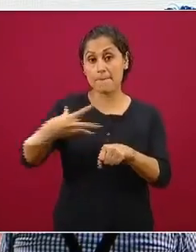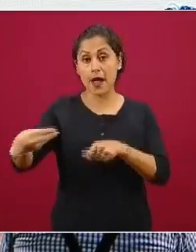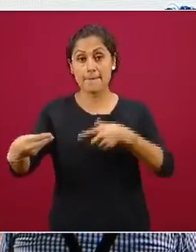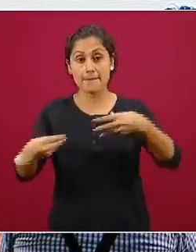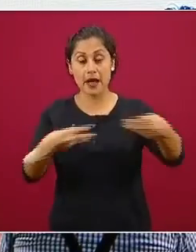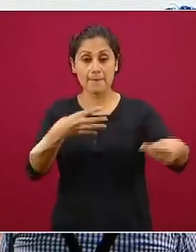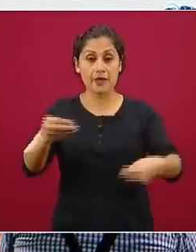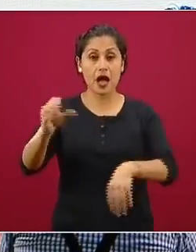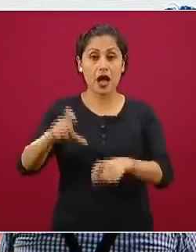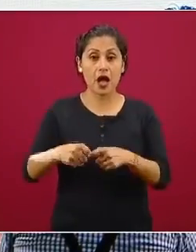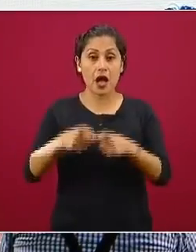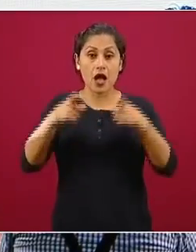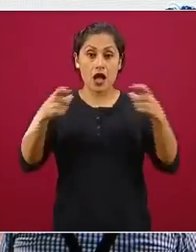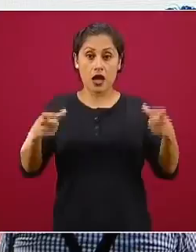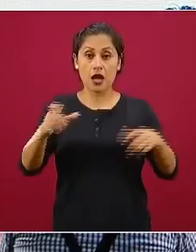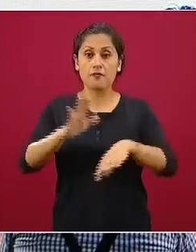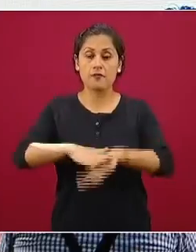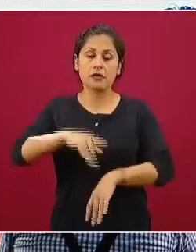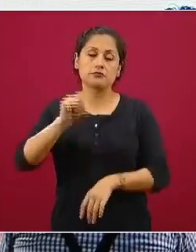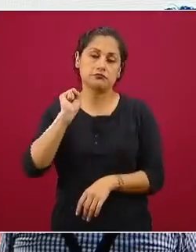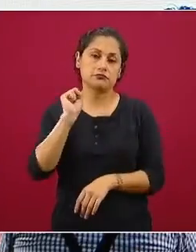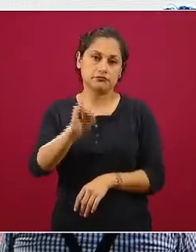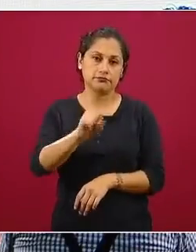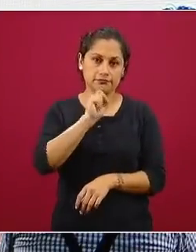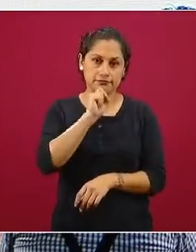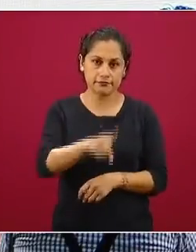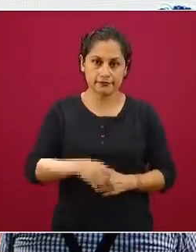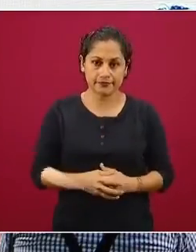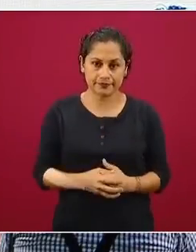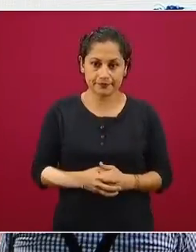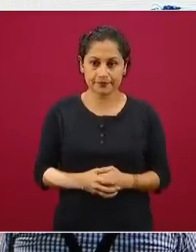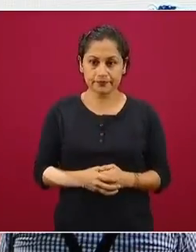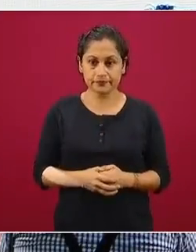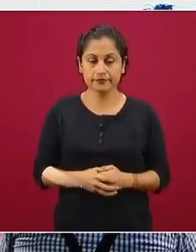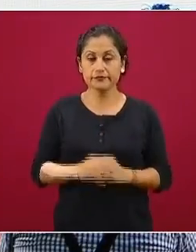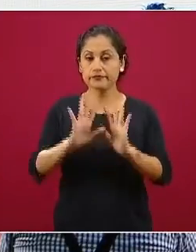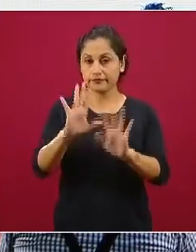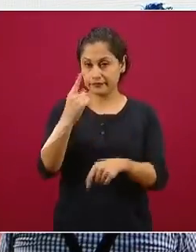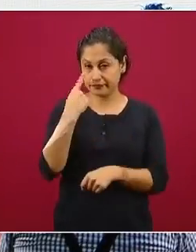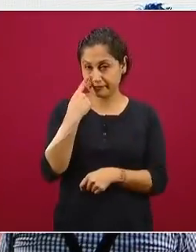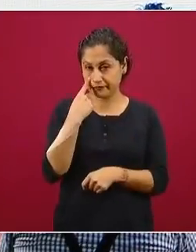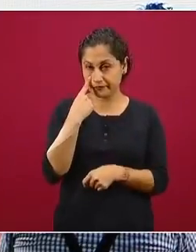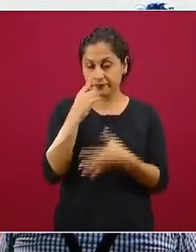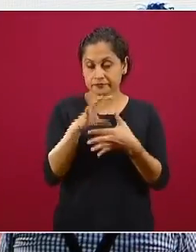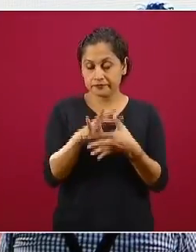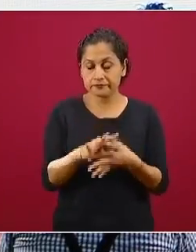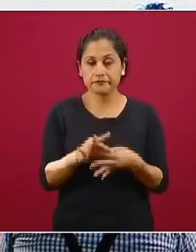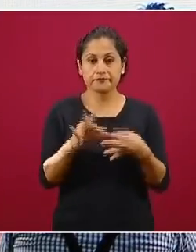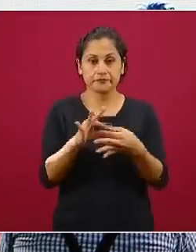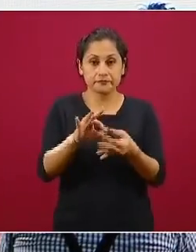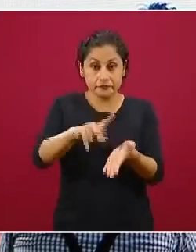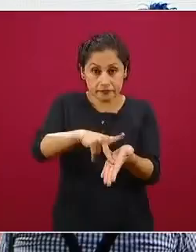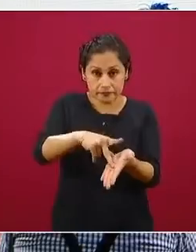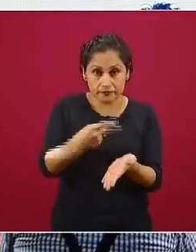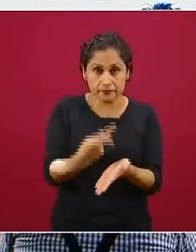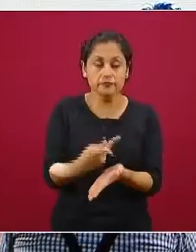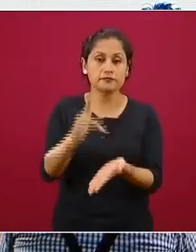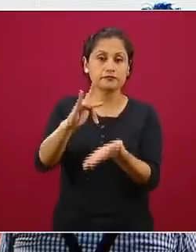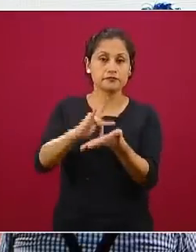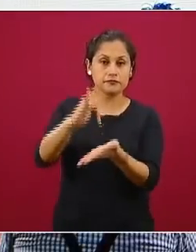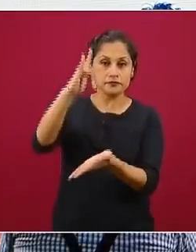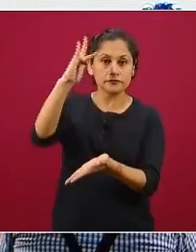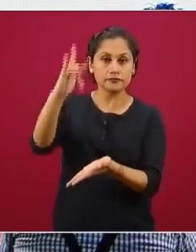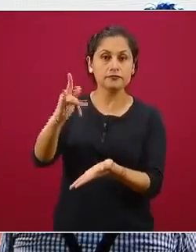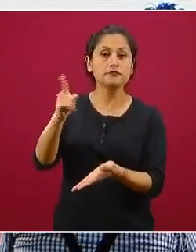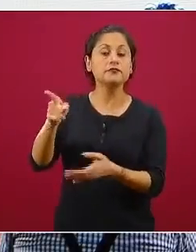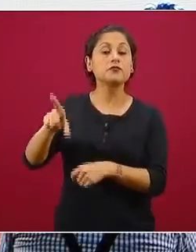la medida en que han estado ocurriendo contagios. Reitero aquí el respaldo del Gobierno de México al programa que